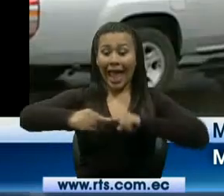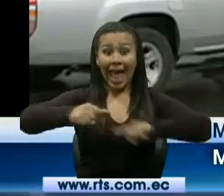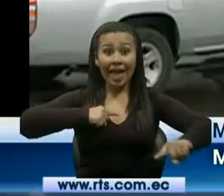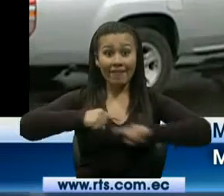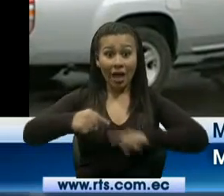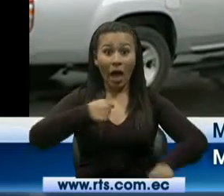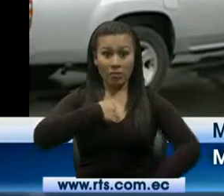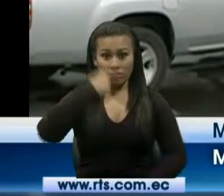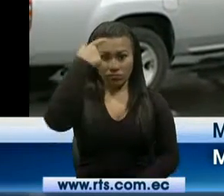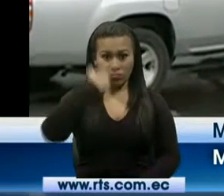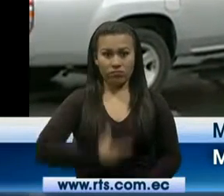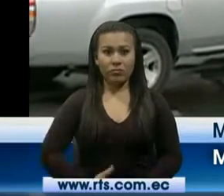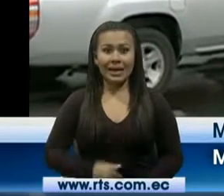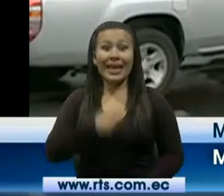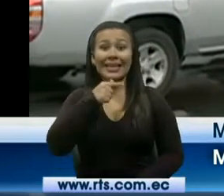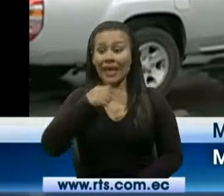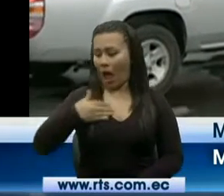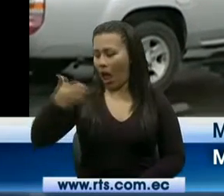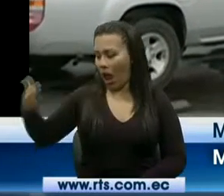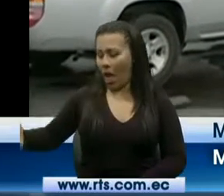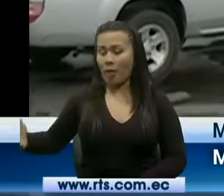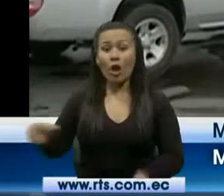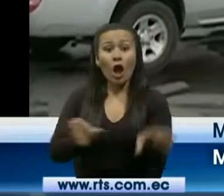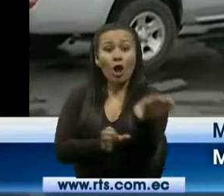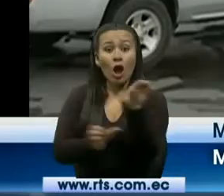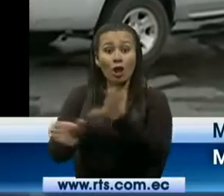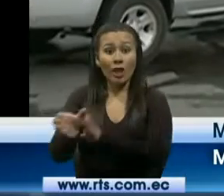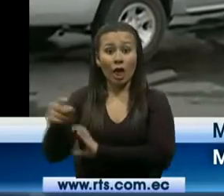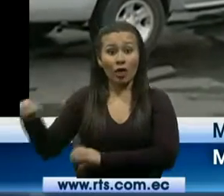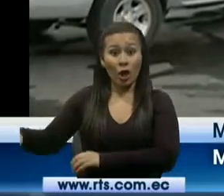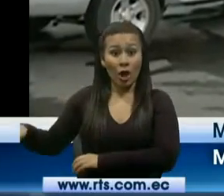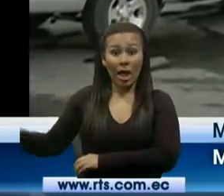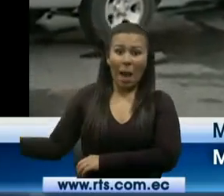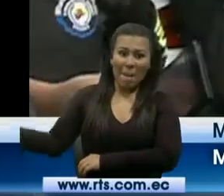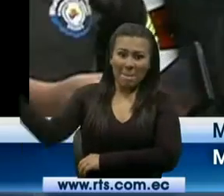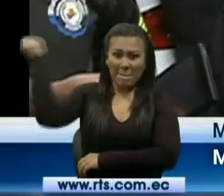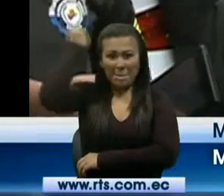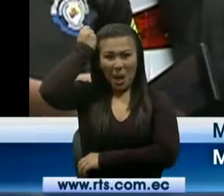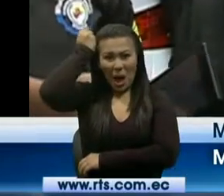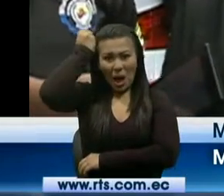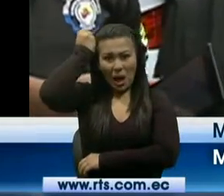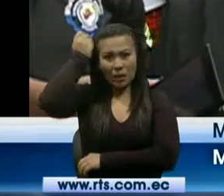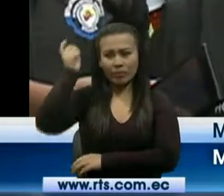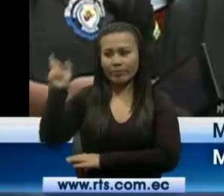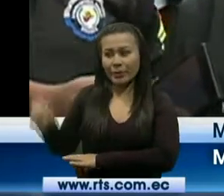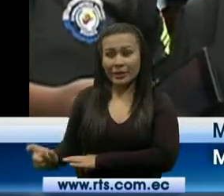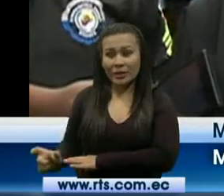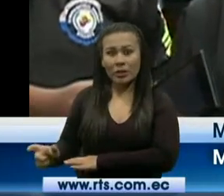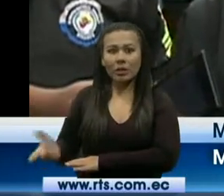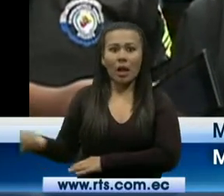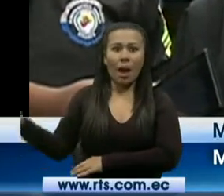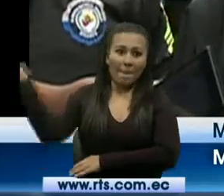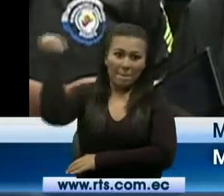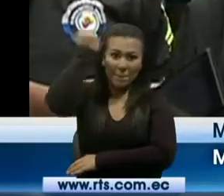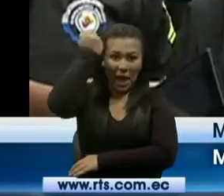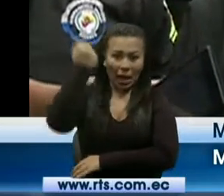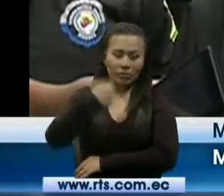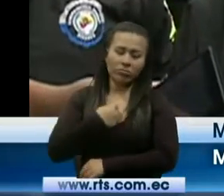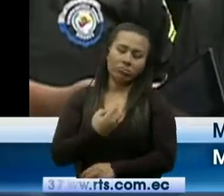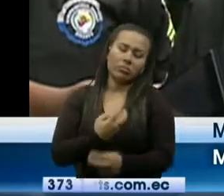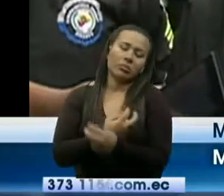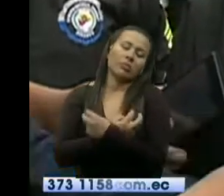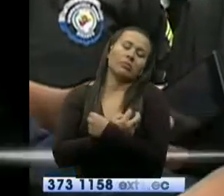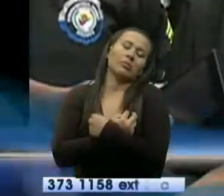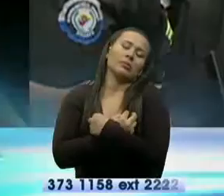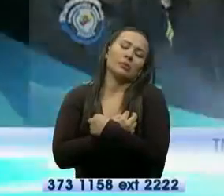derecha. Luego de haber presuntamente cometido el crimen, se habría suicidado. Un cadáver se encuentra en la oficina, tiene un